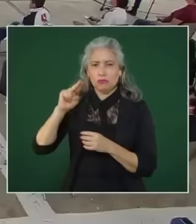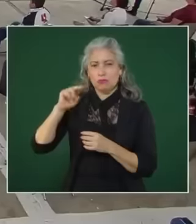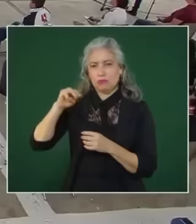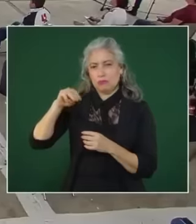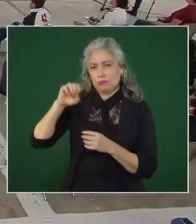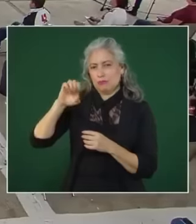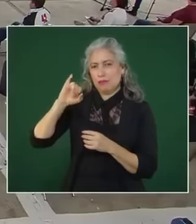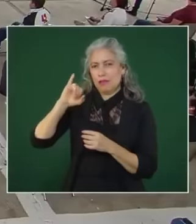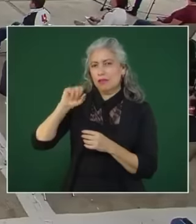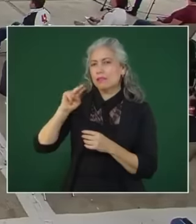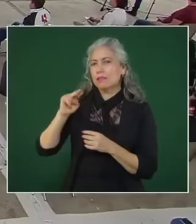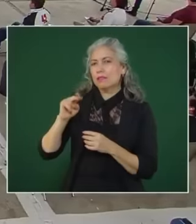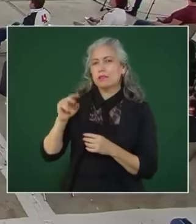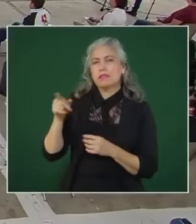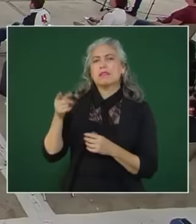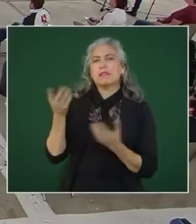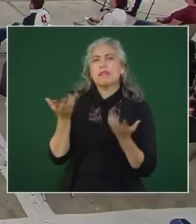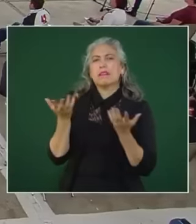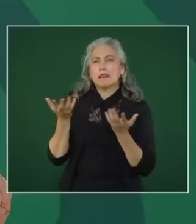Porque